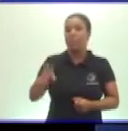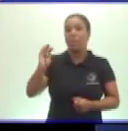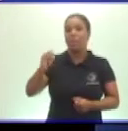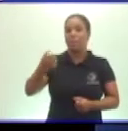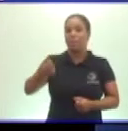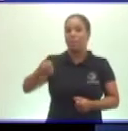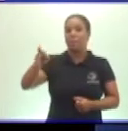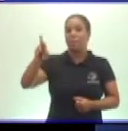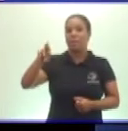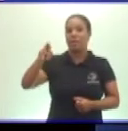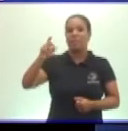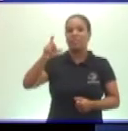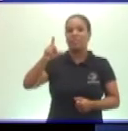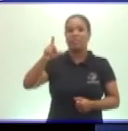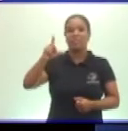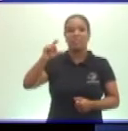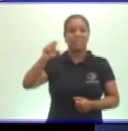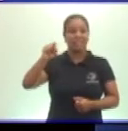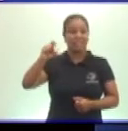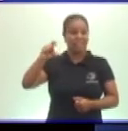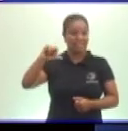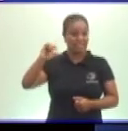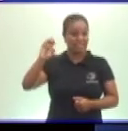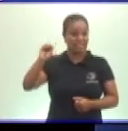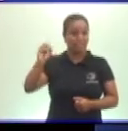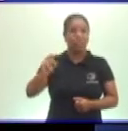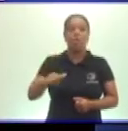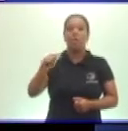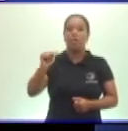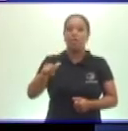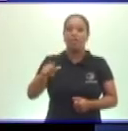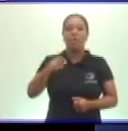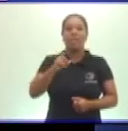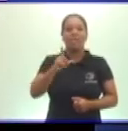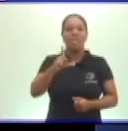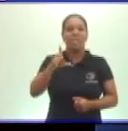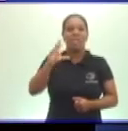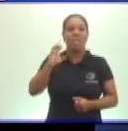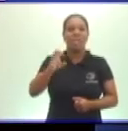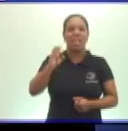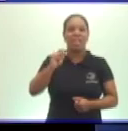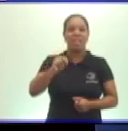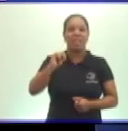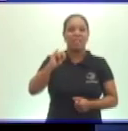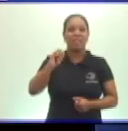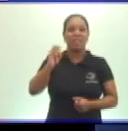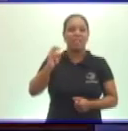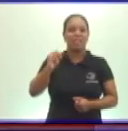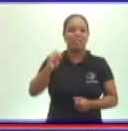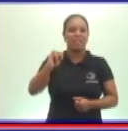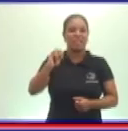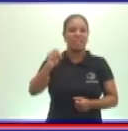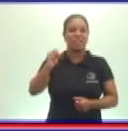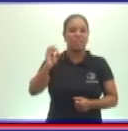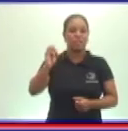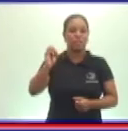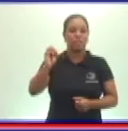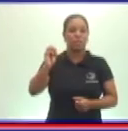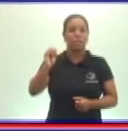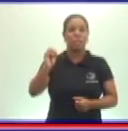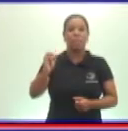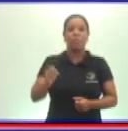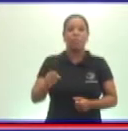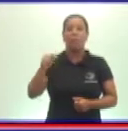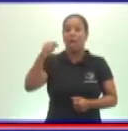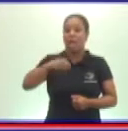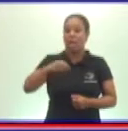el leninismo. Es decir, es un componente de ello. Ustedes dentro de ese componente van a estudiar algunos de los